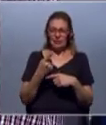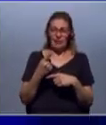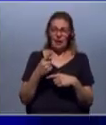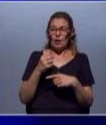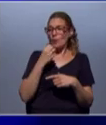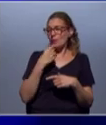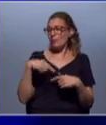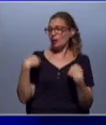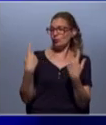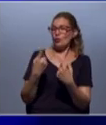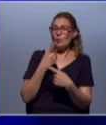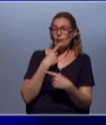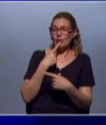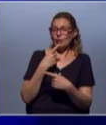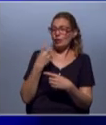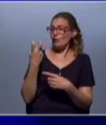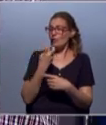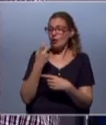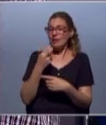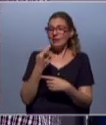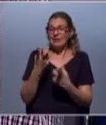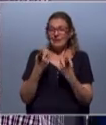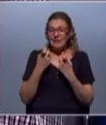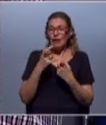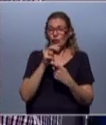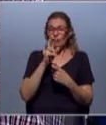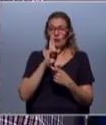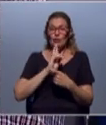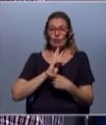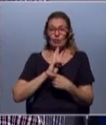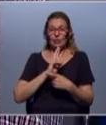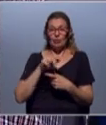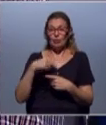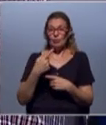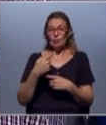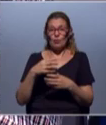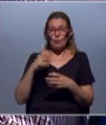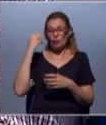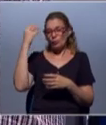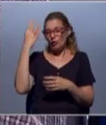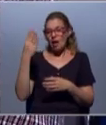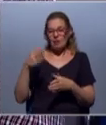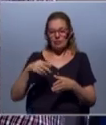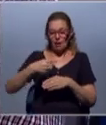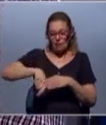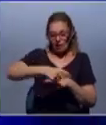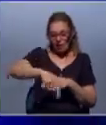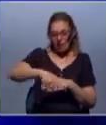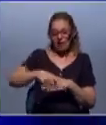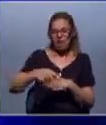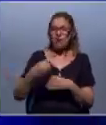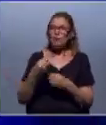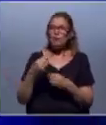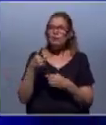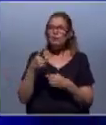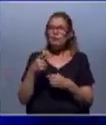común tienen como función solucionar esos problemas que a veces es una ambulancia una cebra un semáforo o algo más grande pero cuál es ese procedimiento